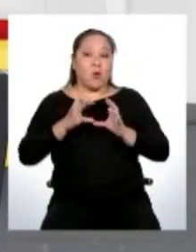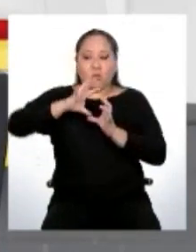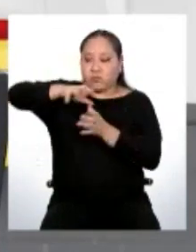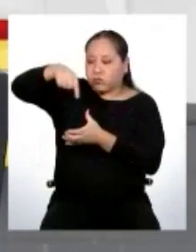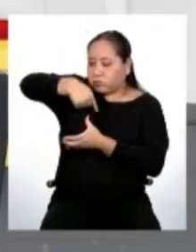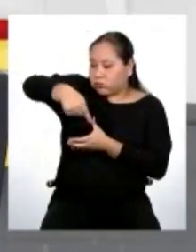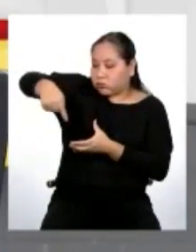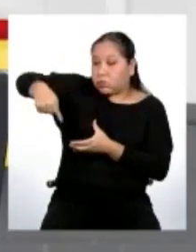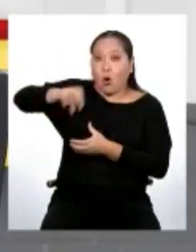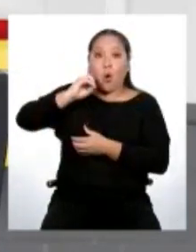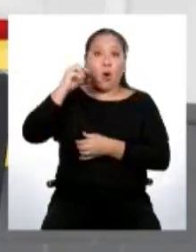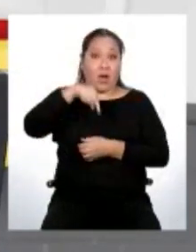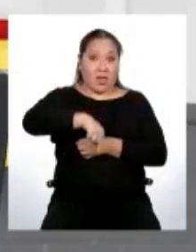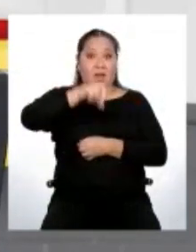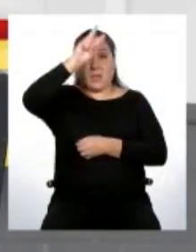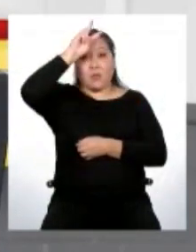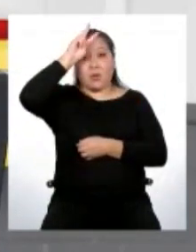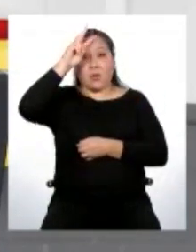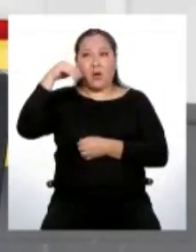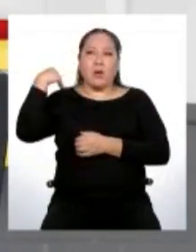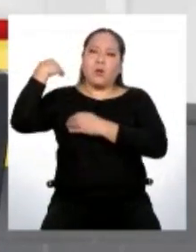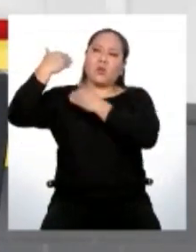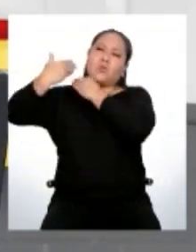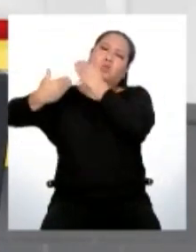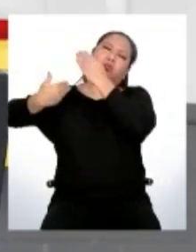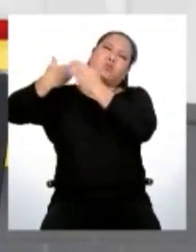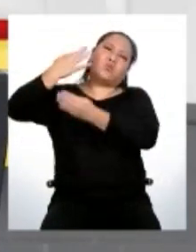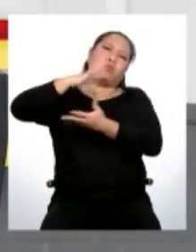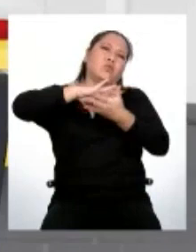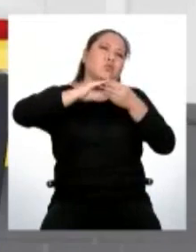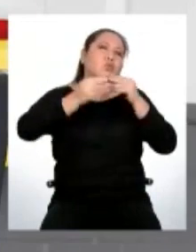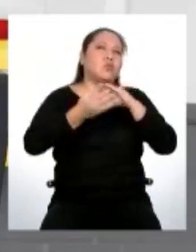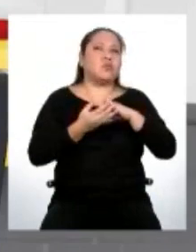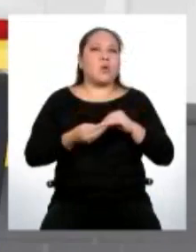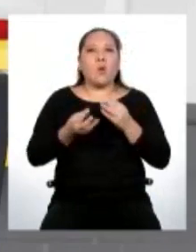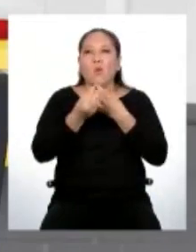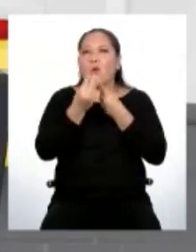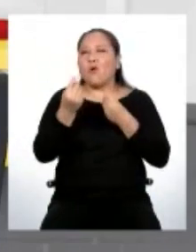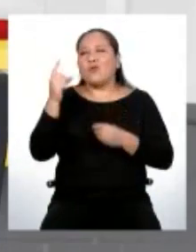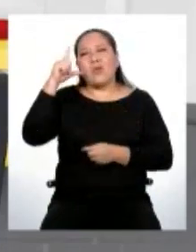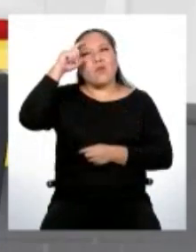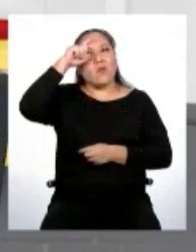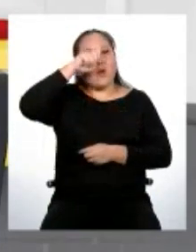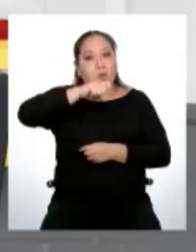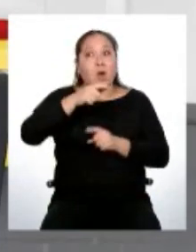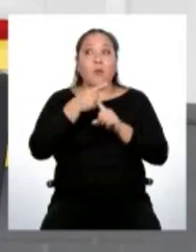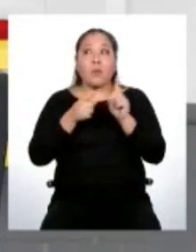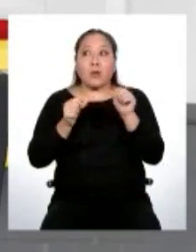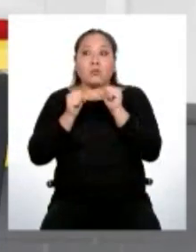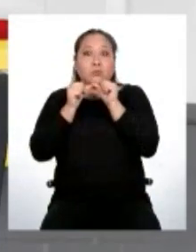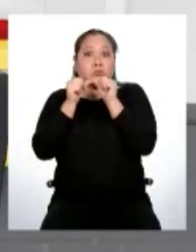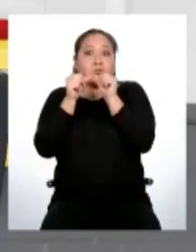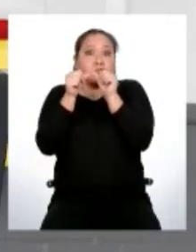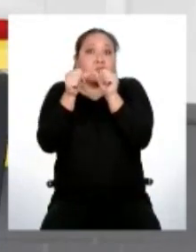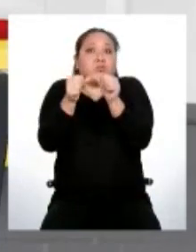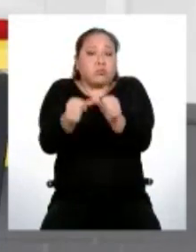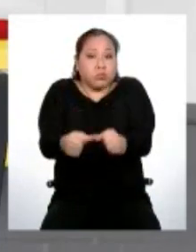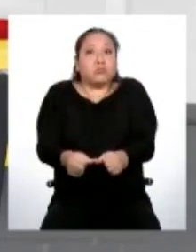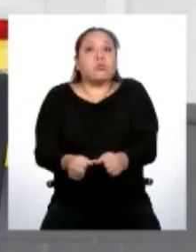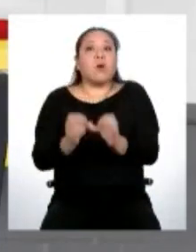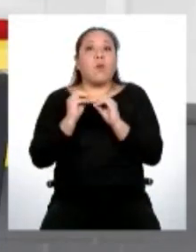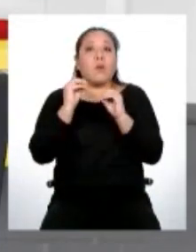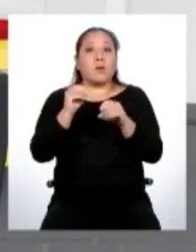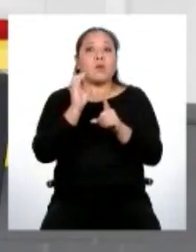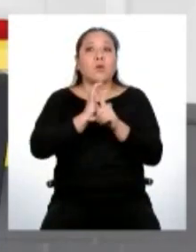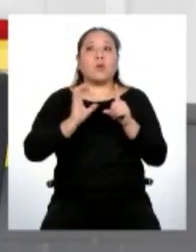a lo largo de la historia, ha pasado por una serie de adversidades y aún así ha podido consolidarse culturalmente